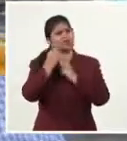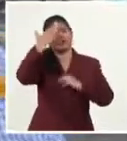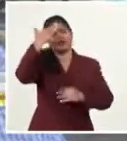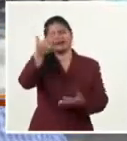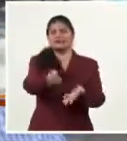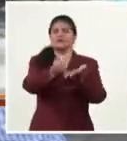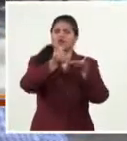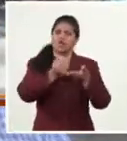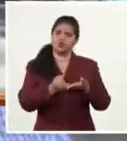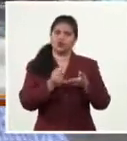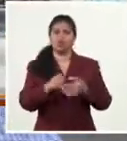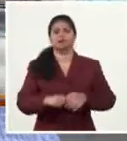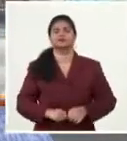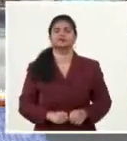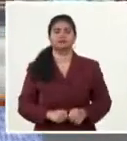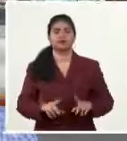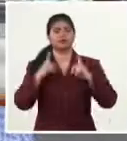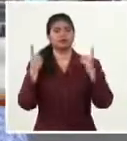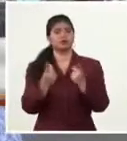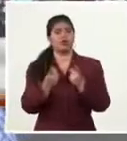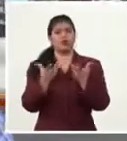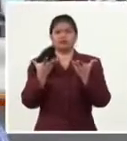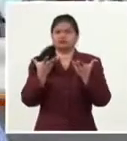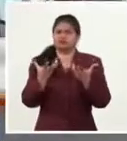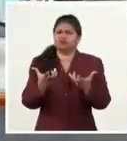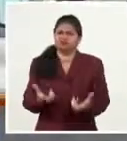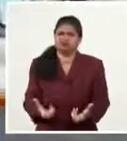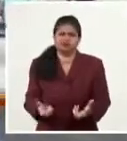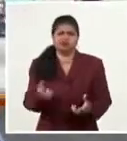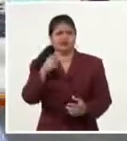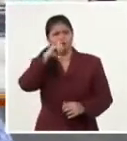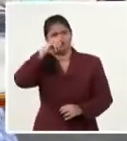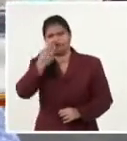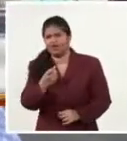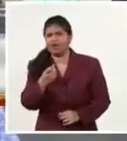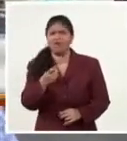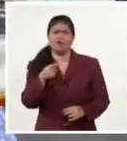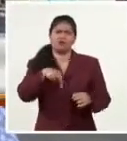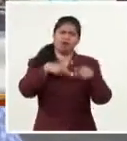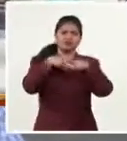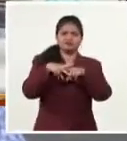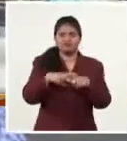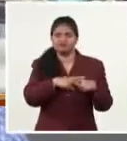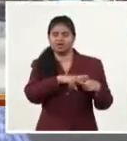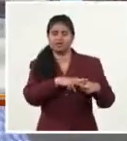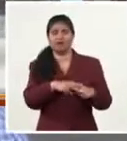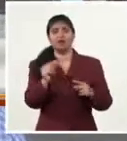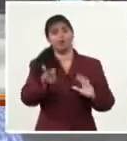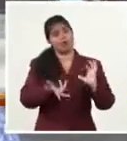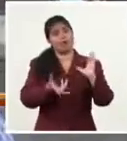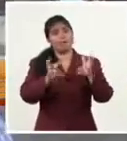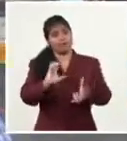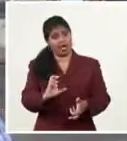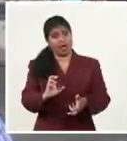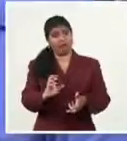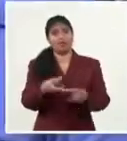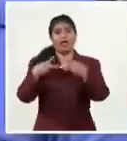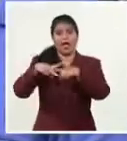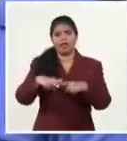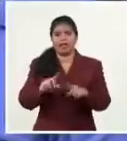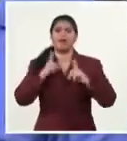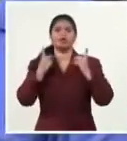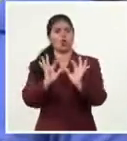la imagen esa de desastre que nos ha quedado y dejar un área despojada para poder hacer las nuevas inversiones que se deben acometer aquí en las áreas